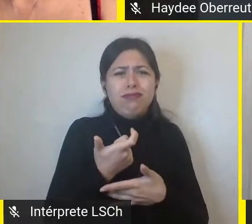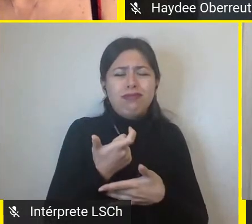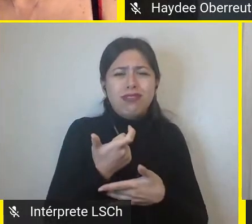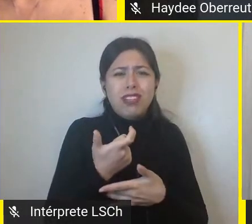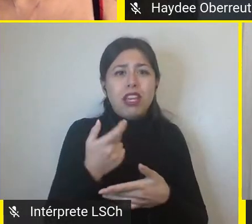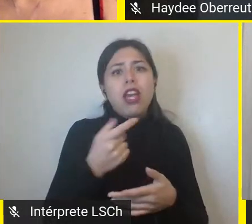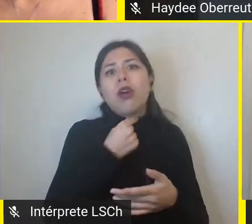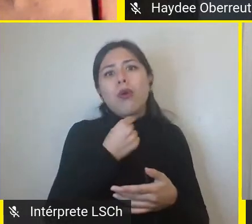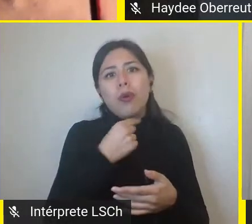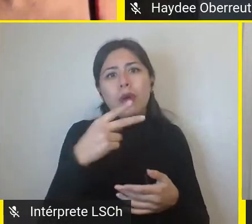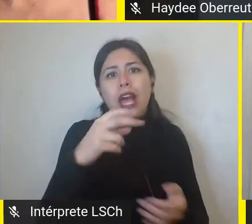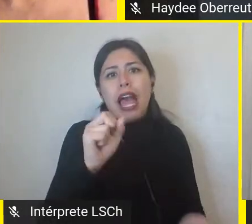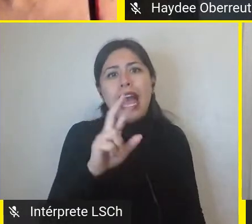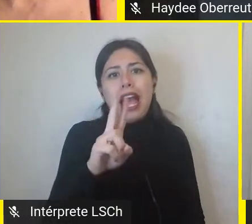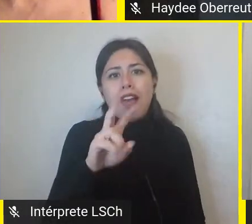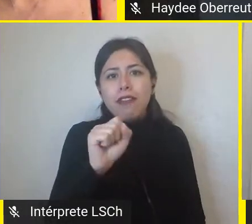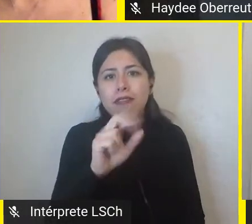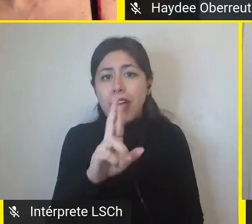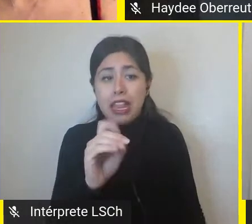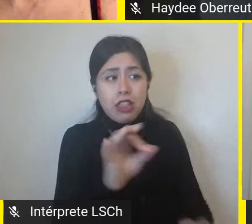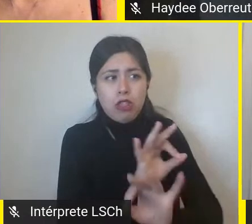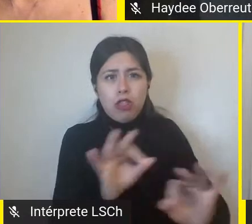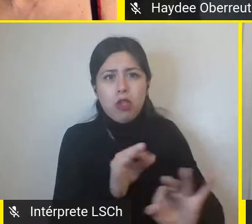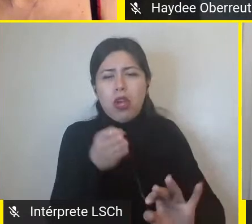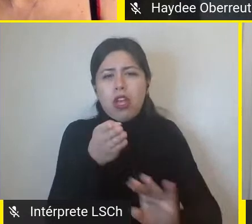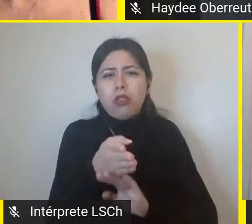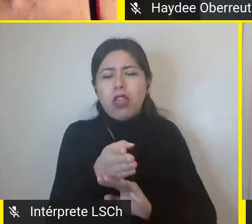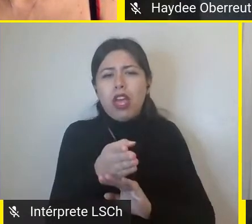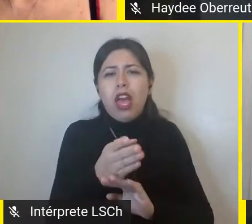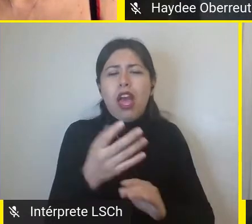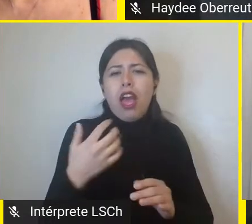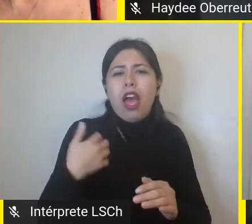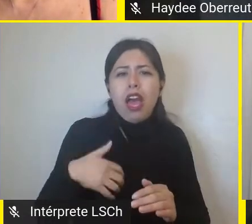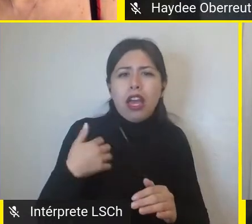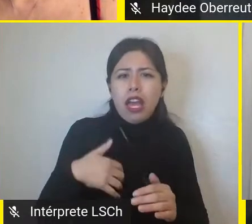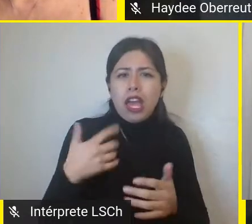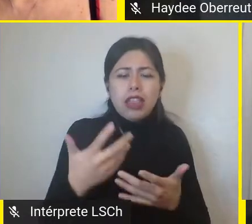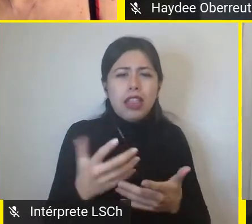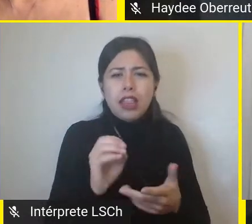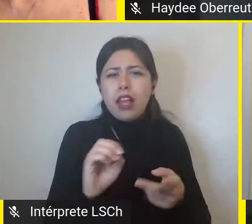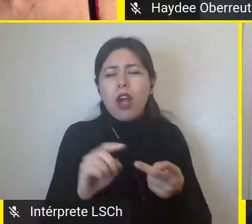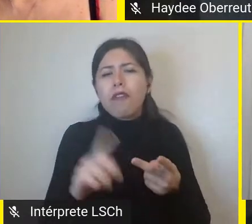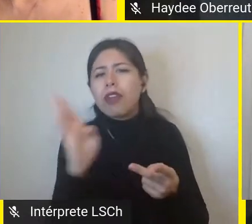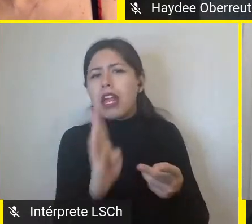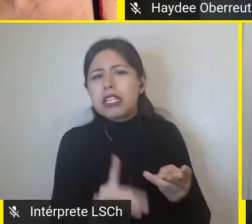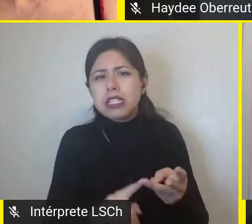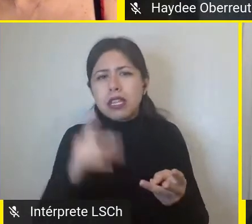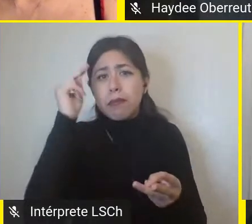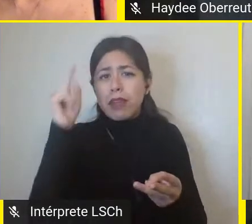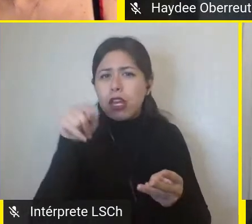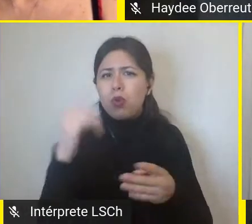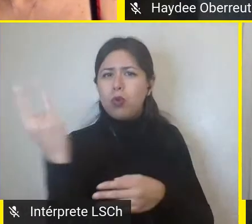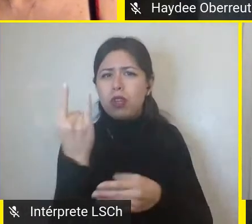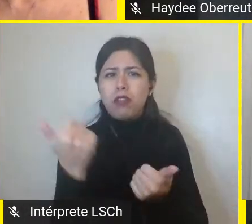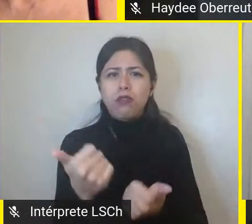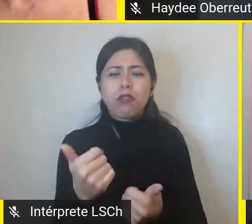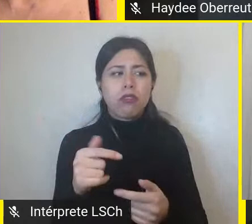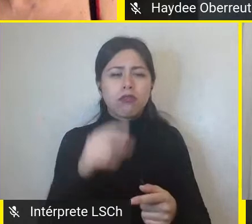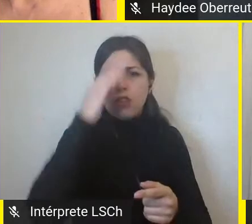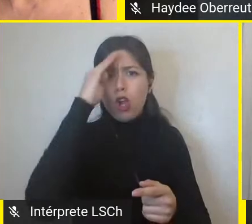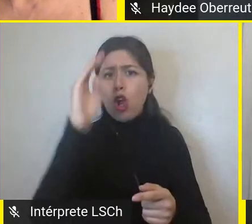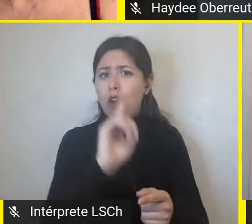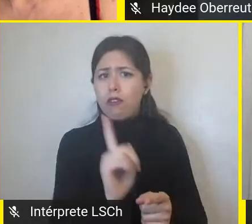Buenos Aires o a Brasil o a México, donde hay maravillosas universidades, ¿no? Efectivamente tiene desconfianza del otro porque es pura